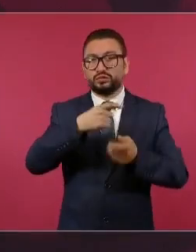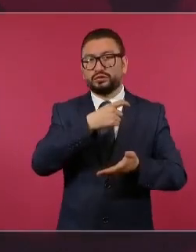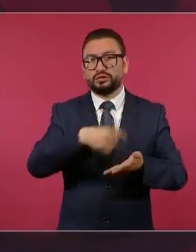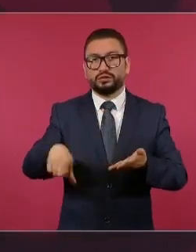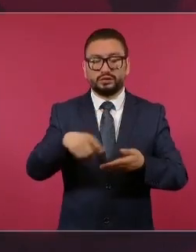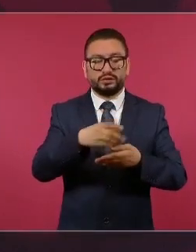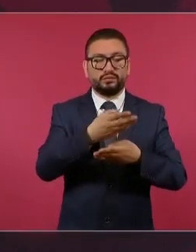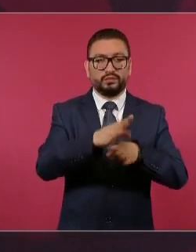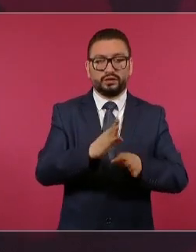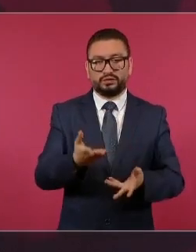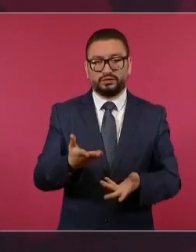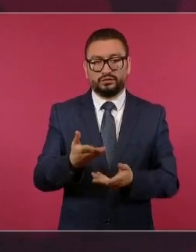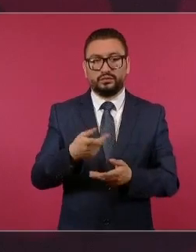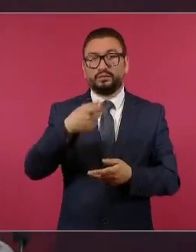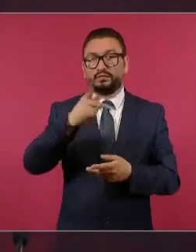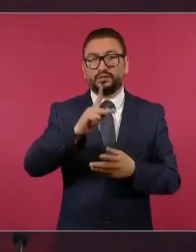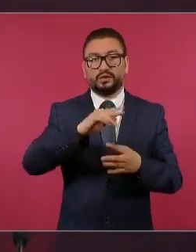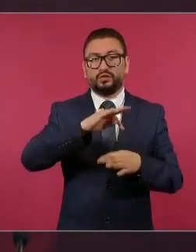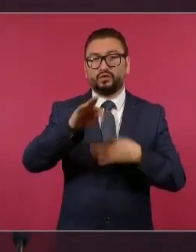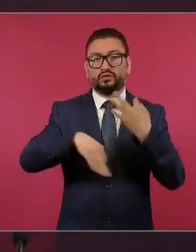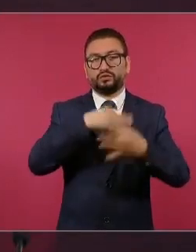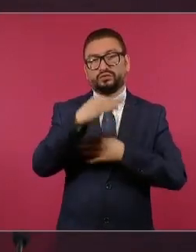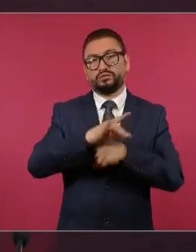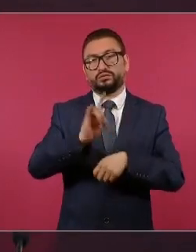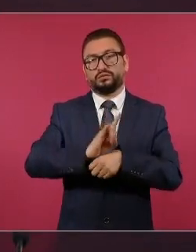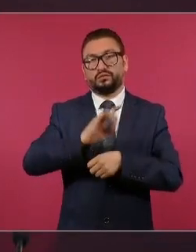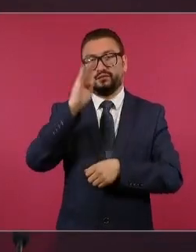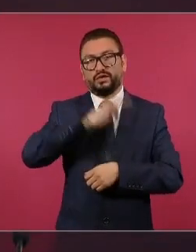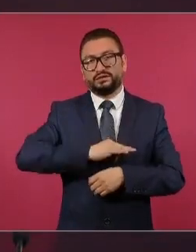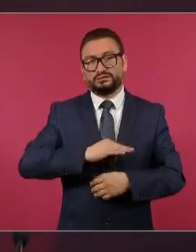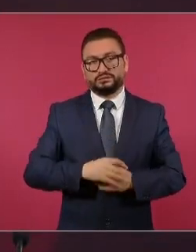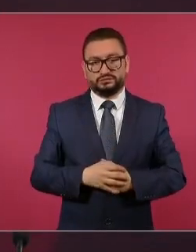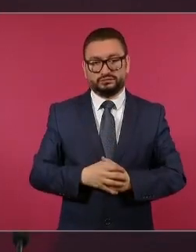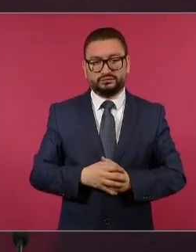Sin embargo, todo era falso.